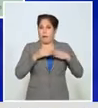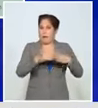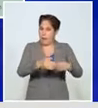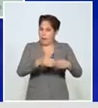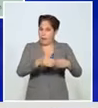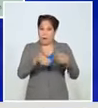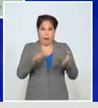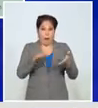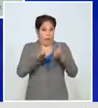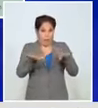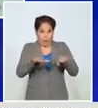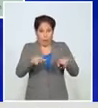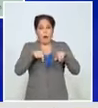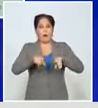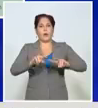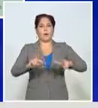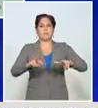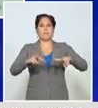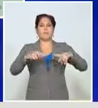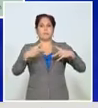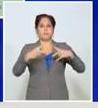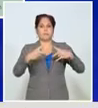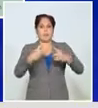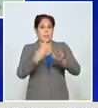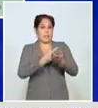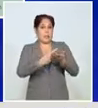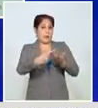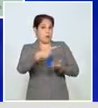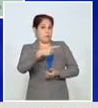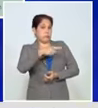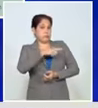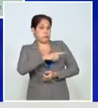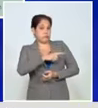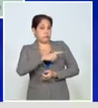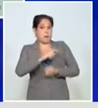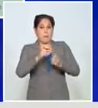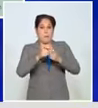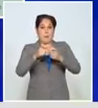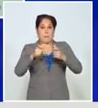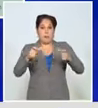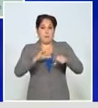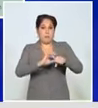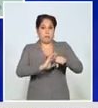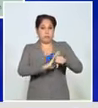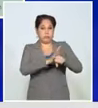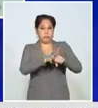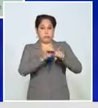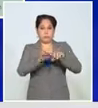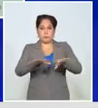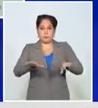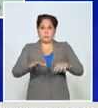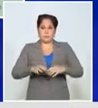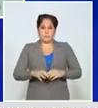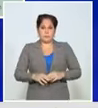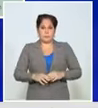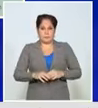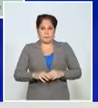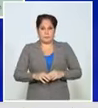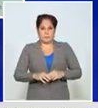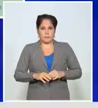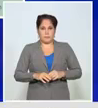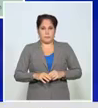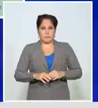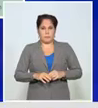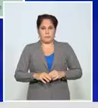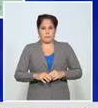casos, en las últimas semanas con un incremento de la transmisión. 100 casos autóctonos